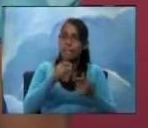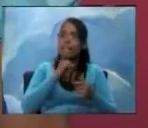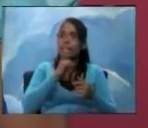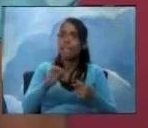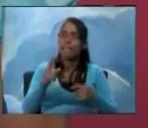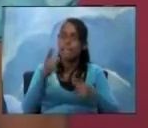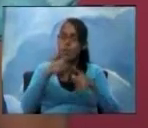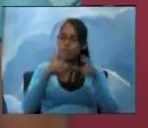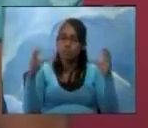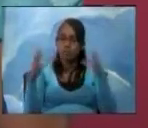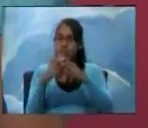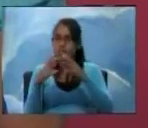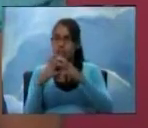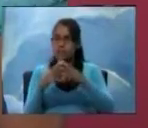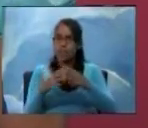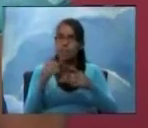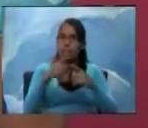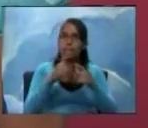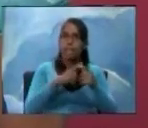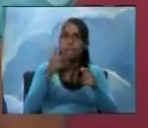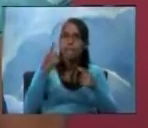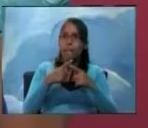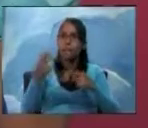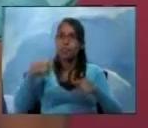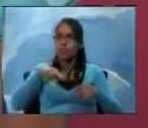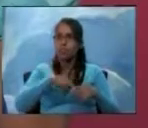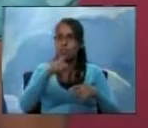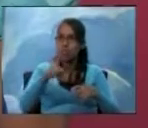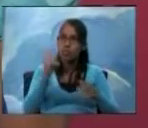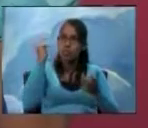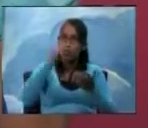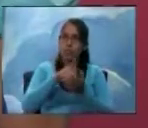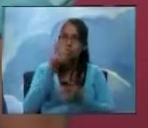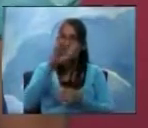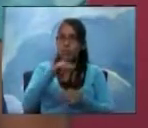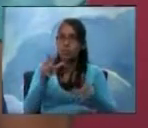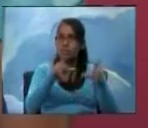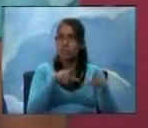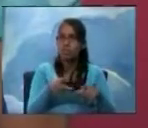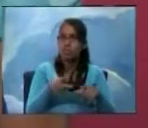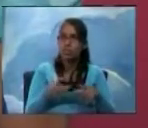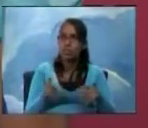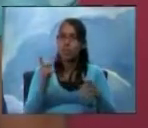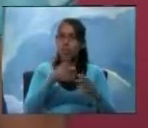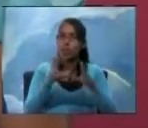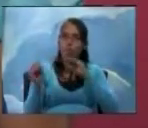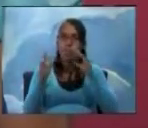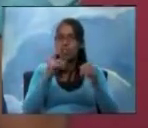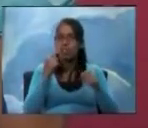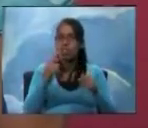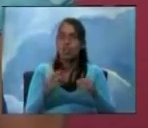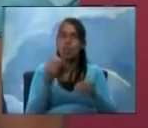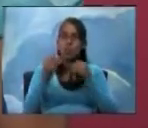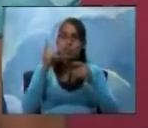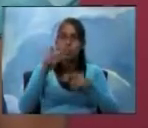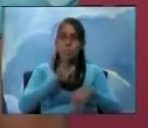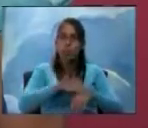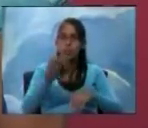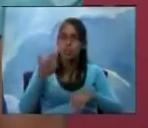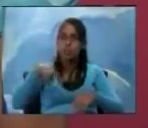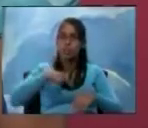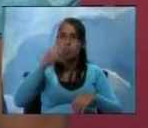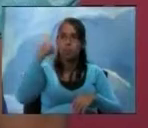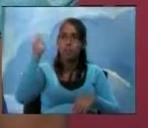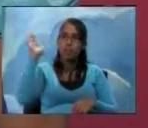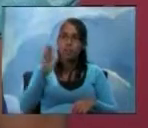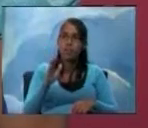otra organización. Y entonces, pero nosotros era del barrio y fuimos y estuvimos allí. Y ellos se comentaban, ¿cómo hacemos? Porque nosotros, para